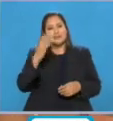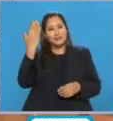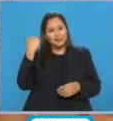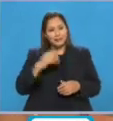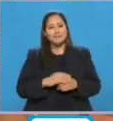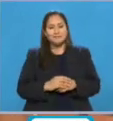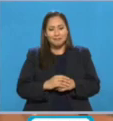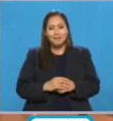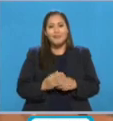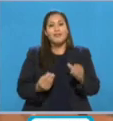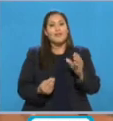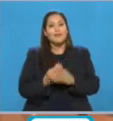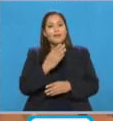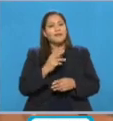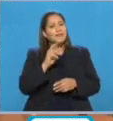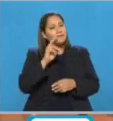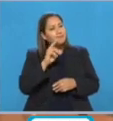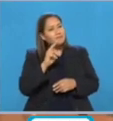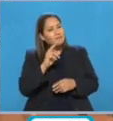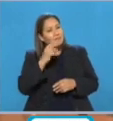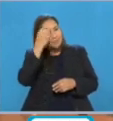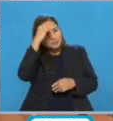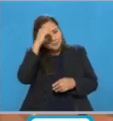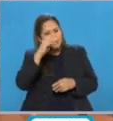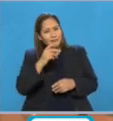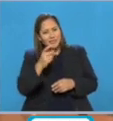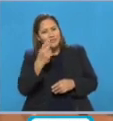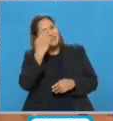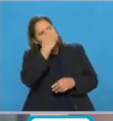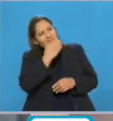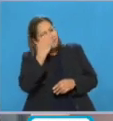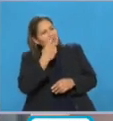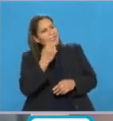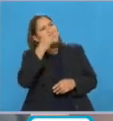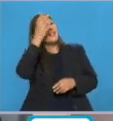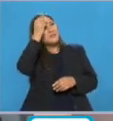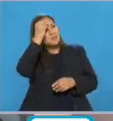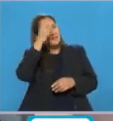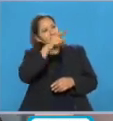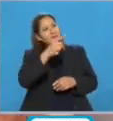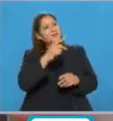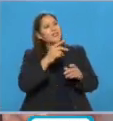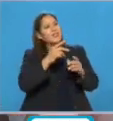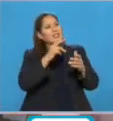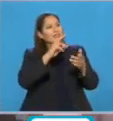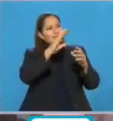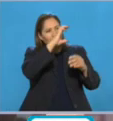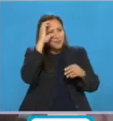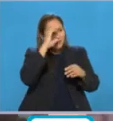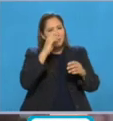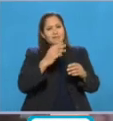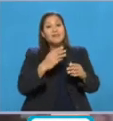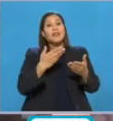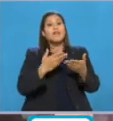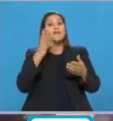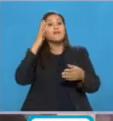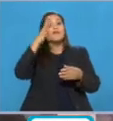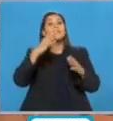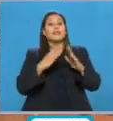por una lo mejor menos perspectiva. que haya esa revisión crítica, ¿no? De qué emprendimos de estos modelos multifamiliares y hacia dónde va la vivienda Claro. colectiva Claro. de